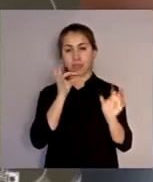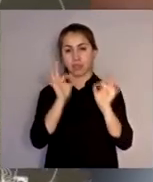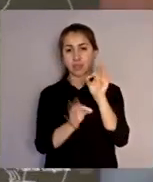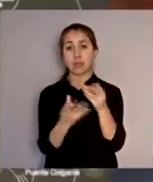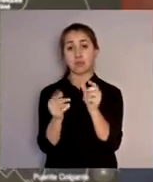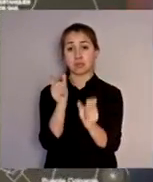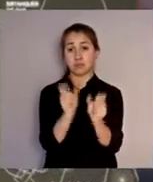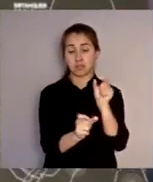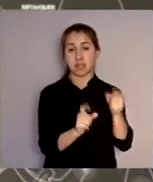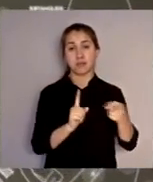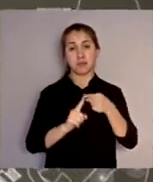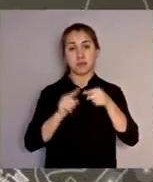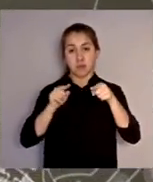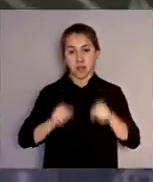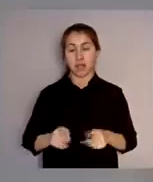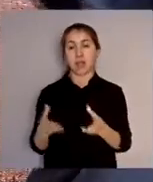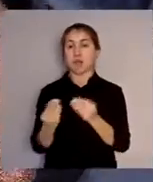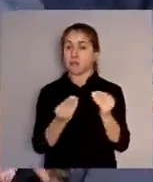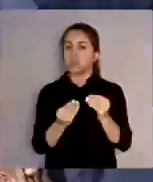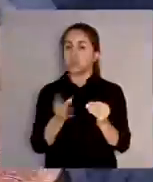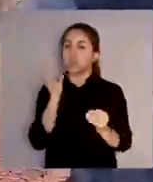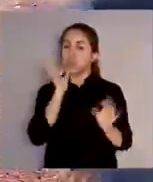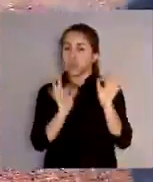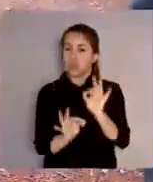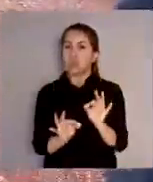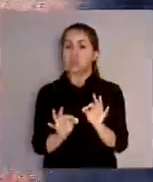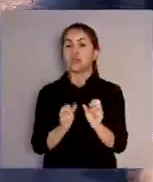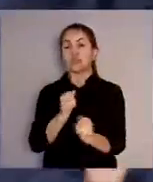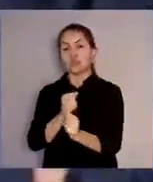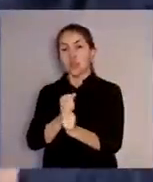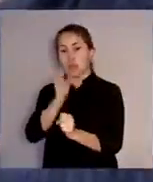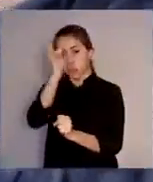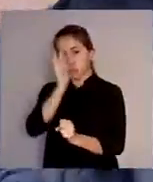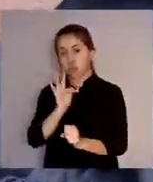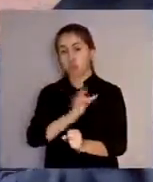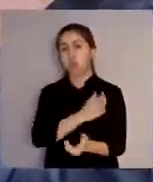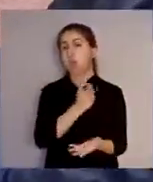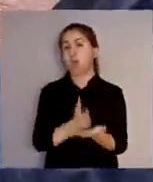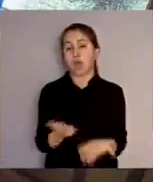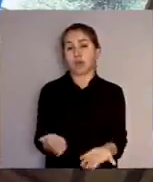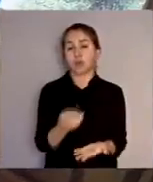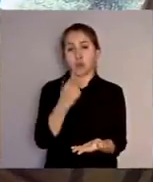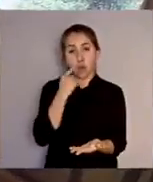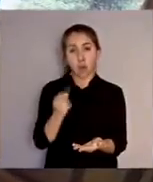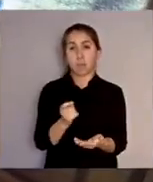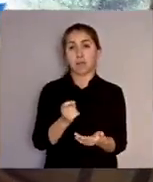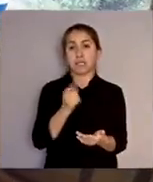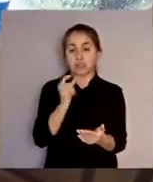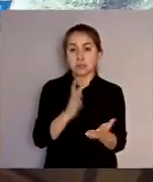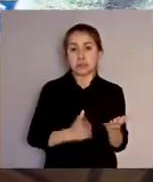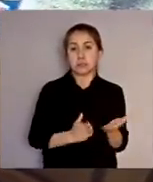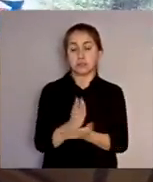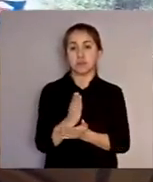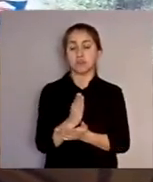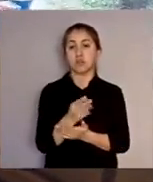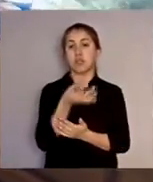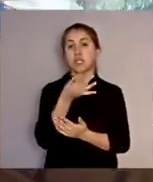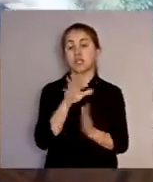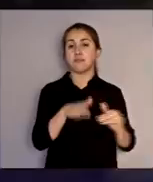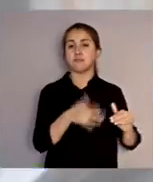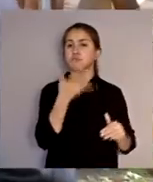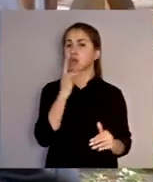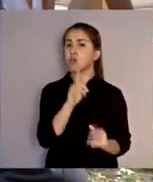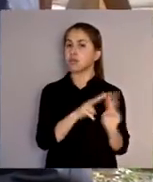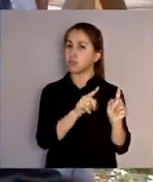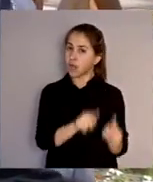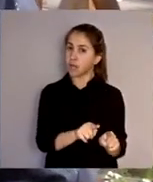muchas personas que han participado, hay muchos que han puesto, desde los trabajadores, desde el hombre en la motosierra, ¿no es cierto?, que de repente dice, ¿por